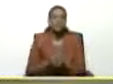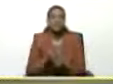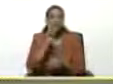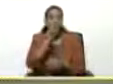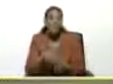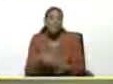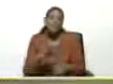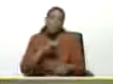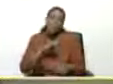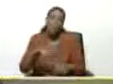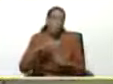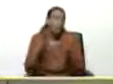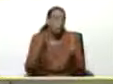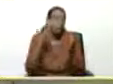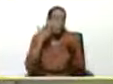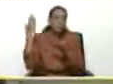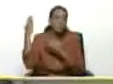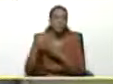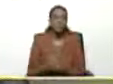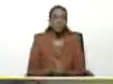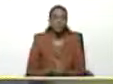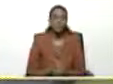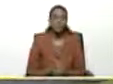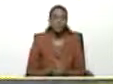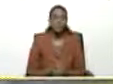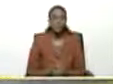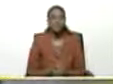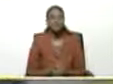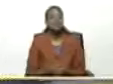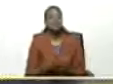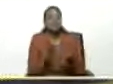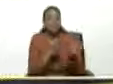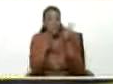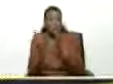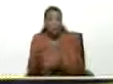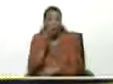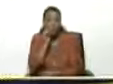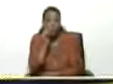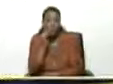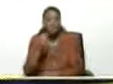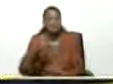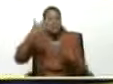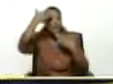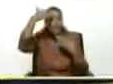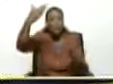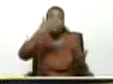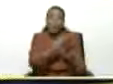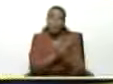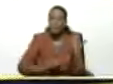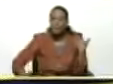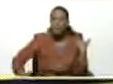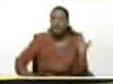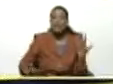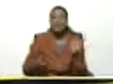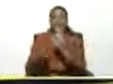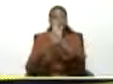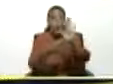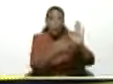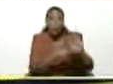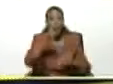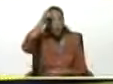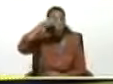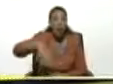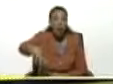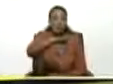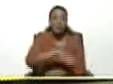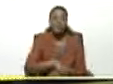también el nuestro bueno Saludos presidente de verdad un orgullo aquí estamos demostrando del pueblo Barranca